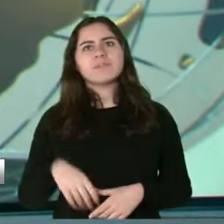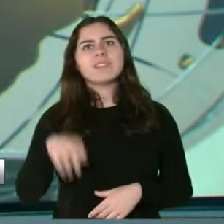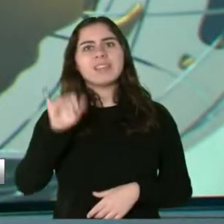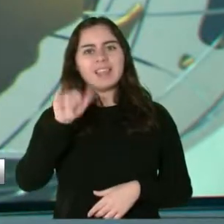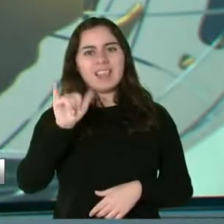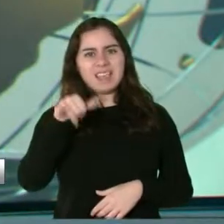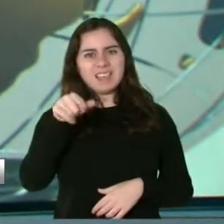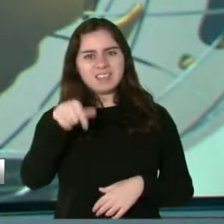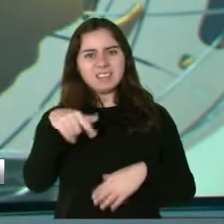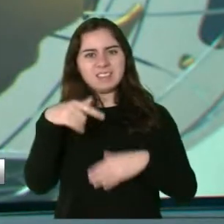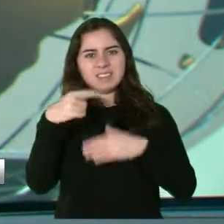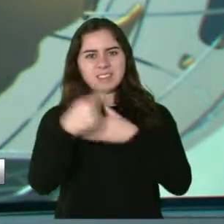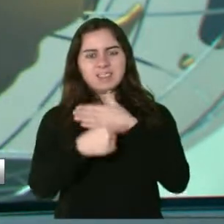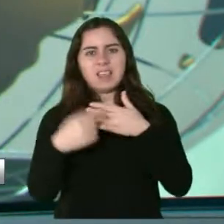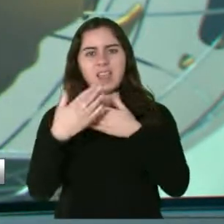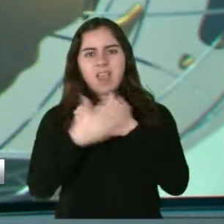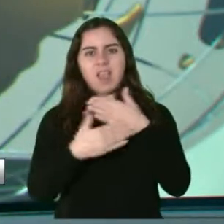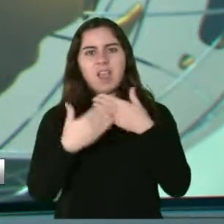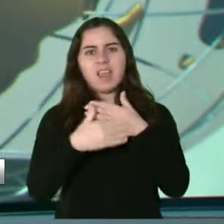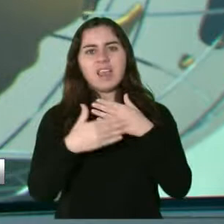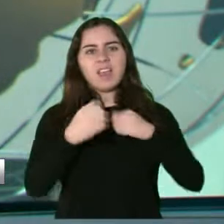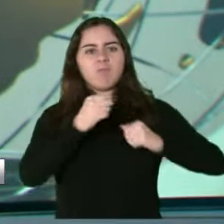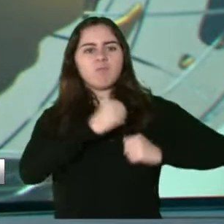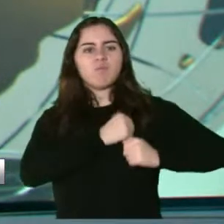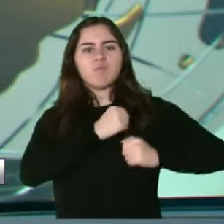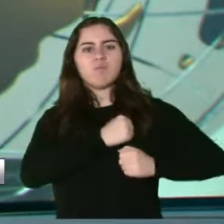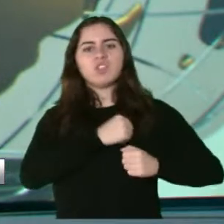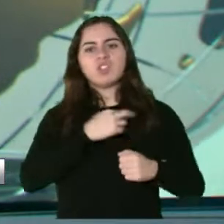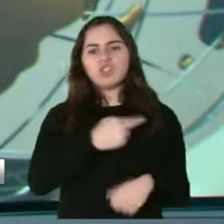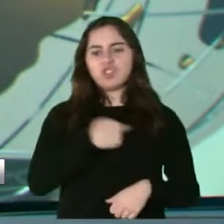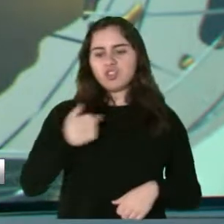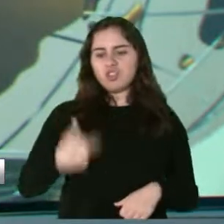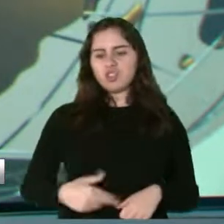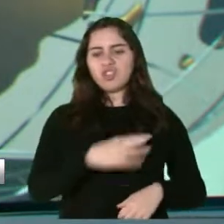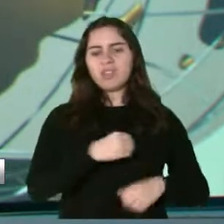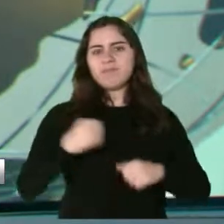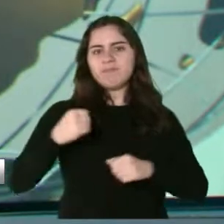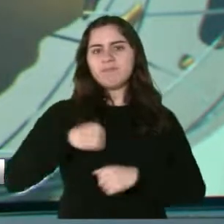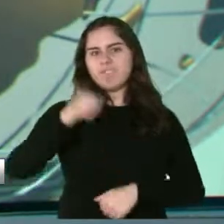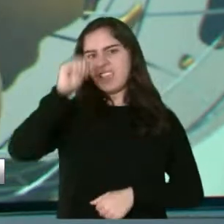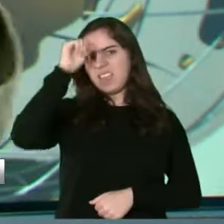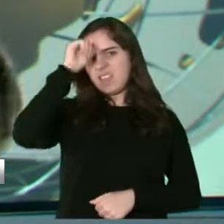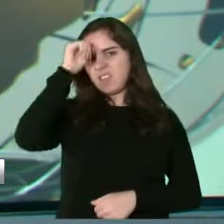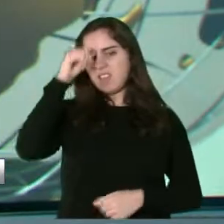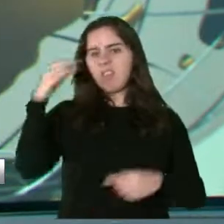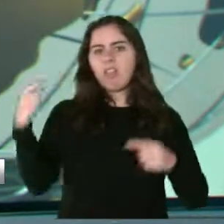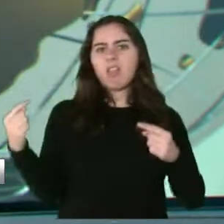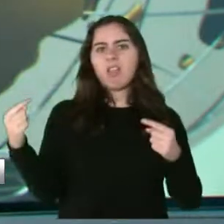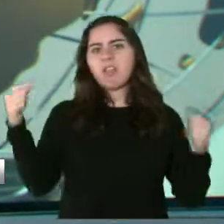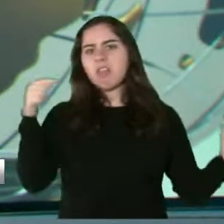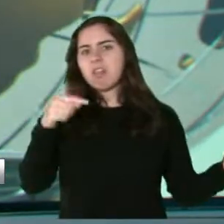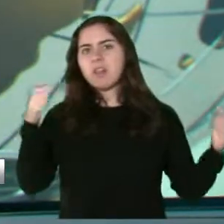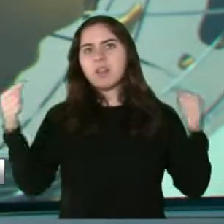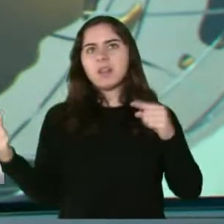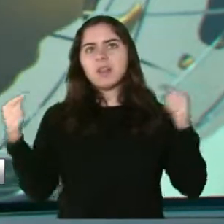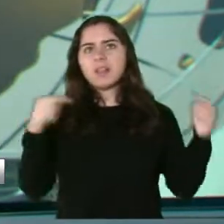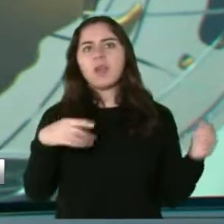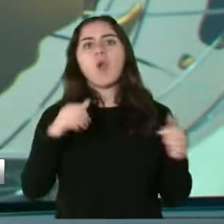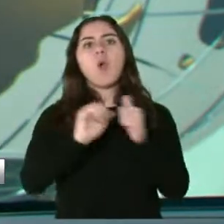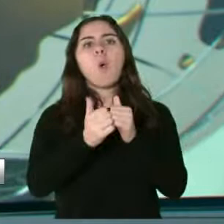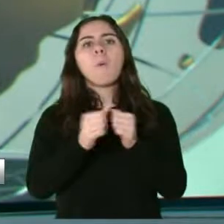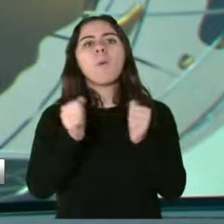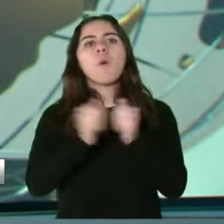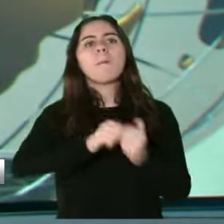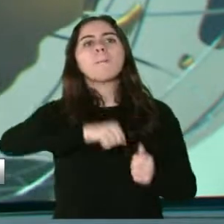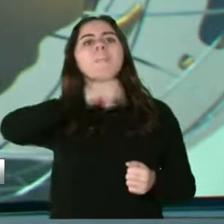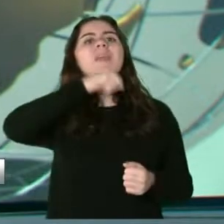escaramuza entre el ejército chino y el ejército indio, que fue con piedras y palos porque están autorizados a no disparar, es